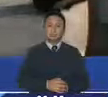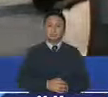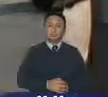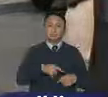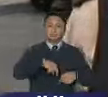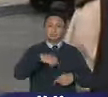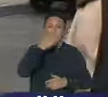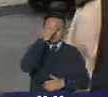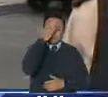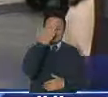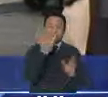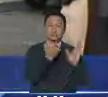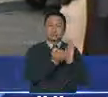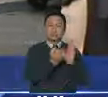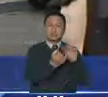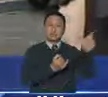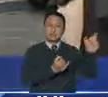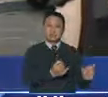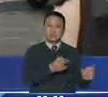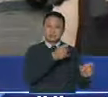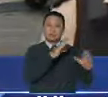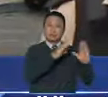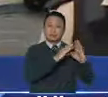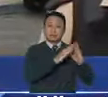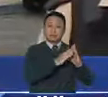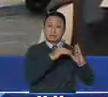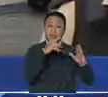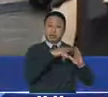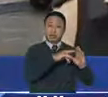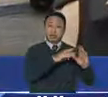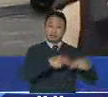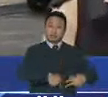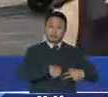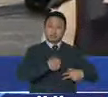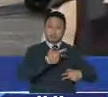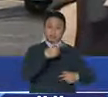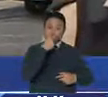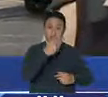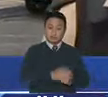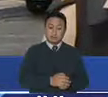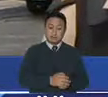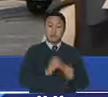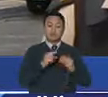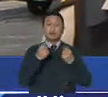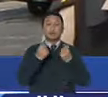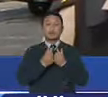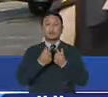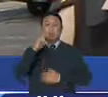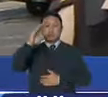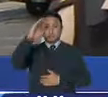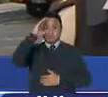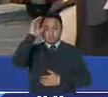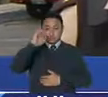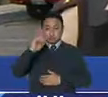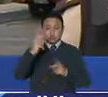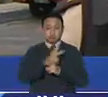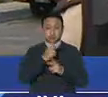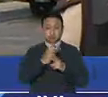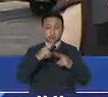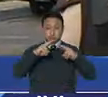ya identificado el inmueble donde él vive, ya las unidades tanto del eje preventivo como